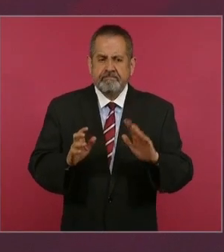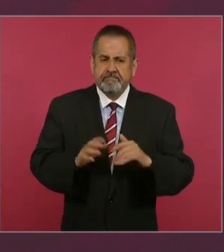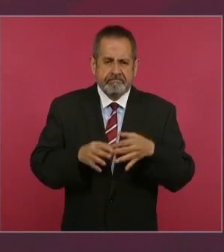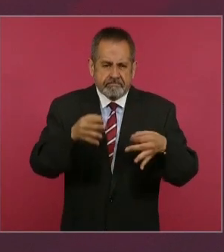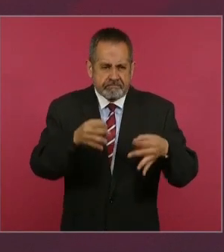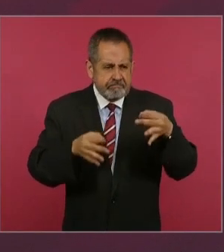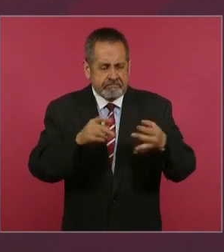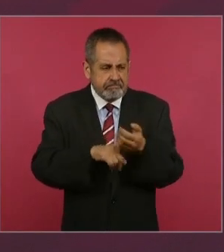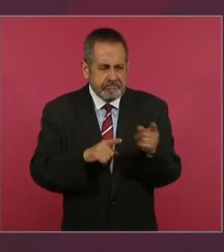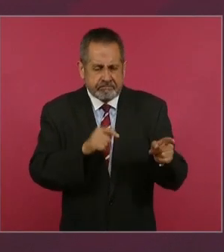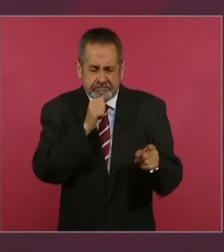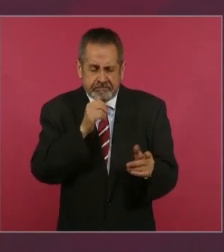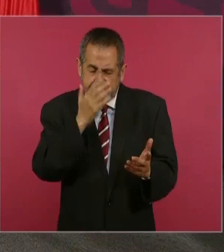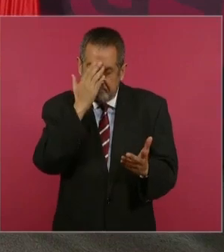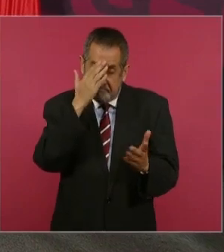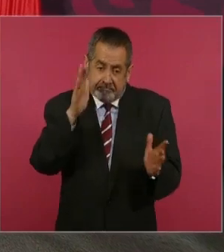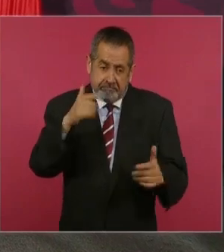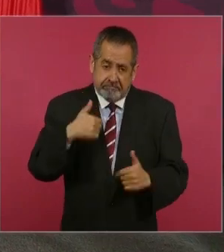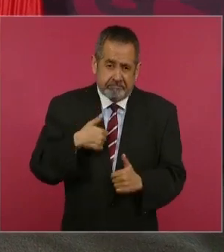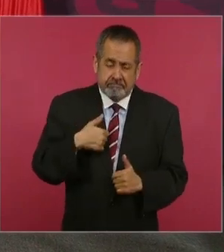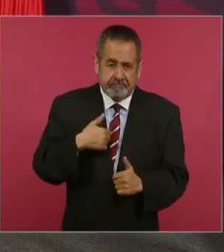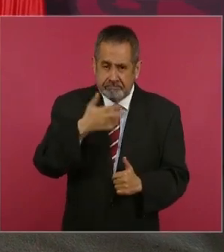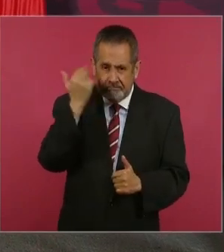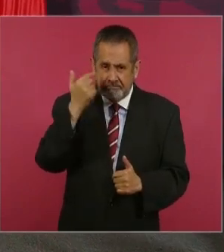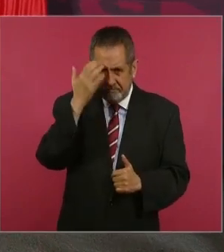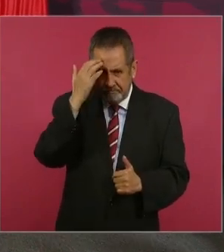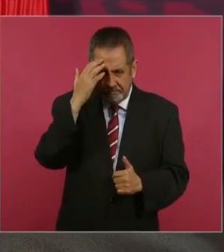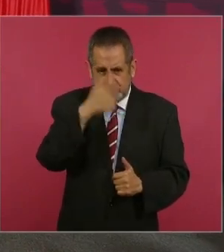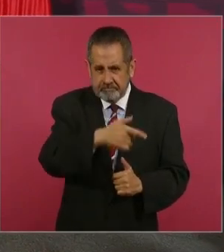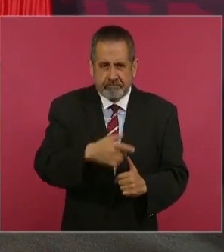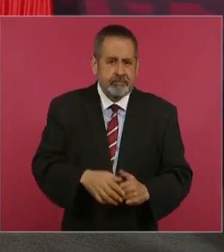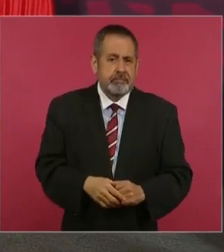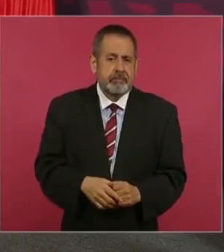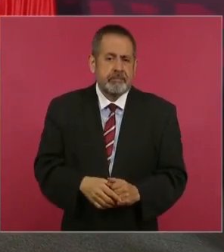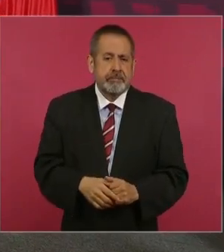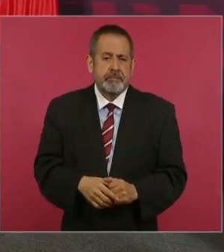juicio eh que hay